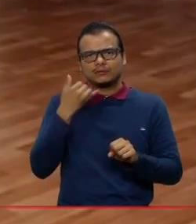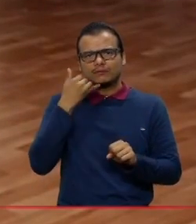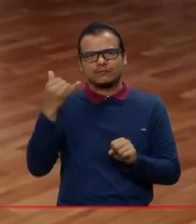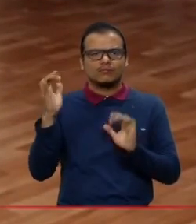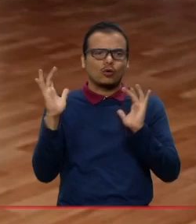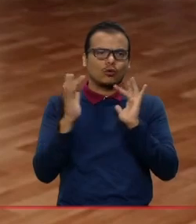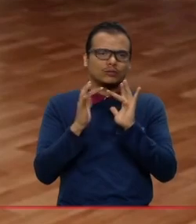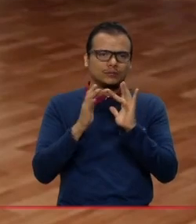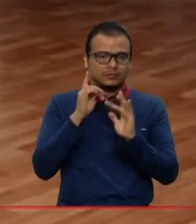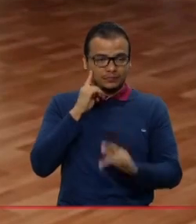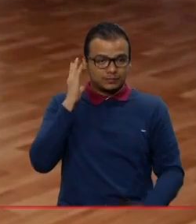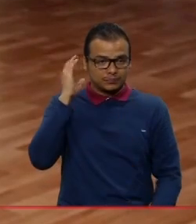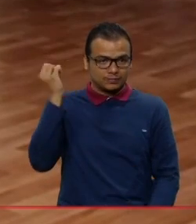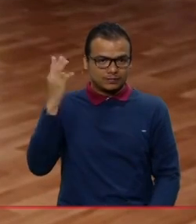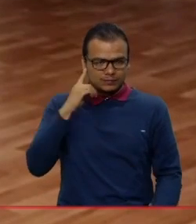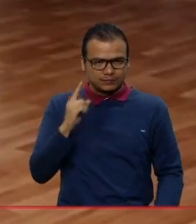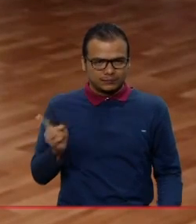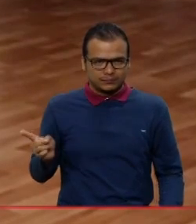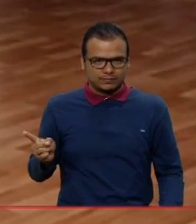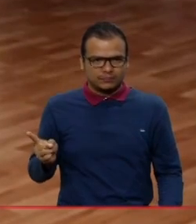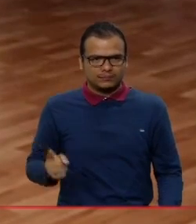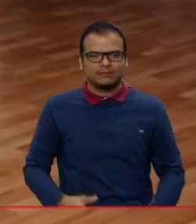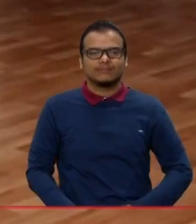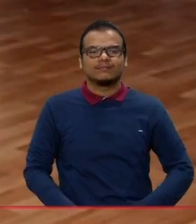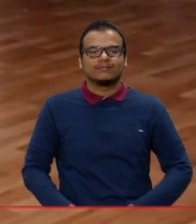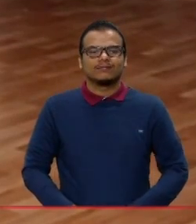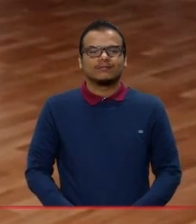300 501 7502